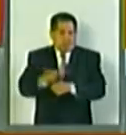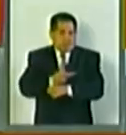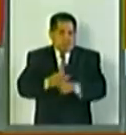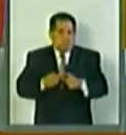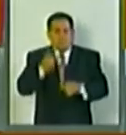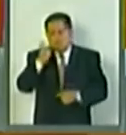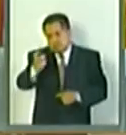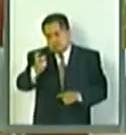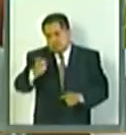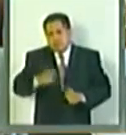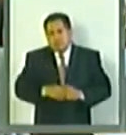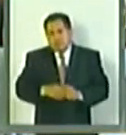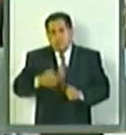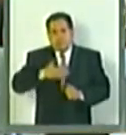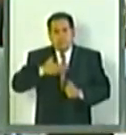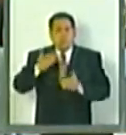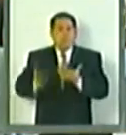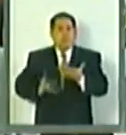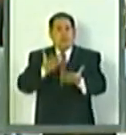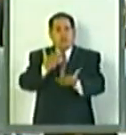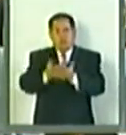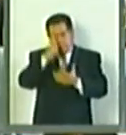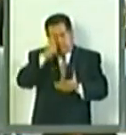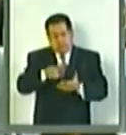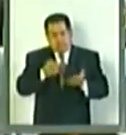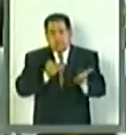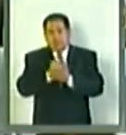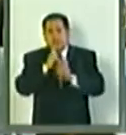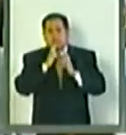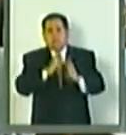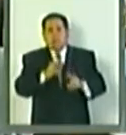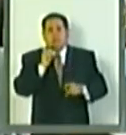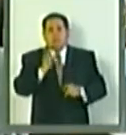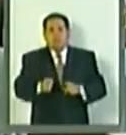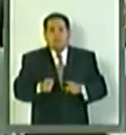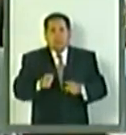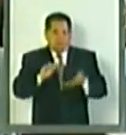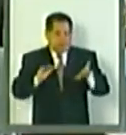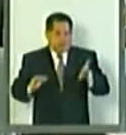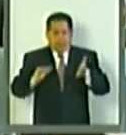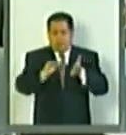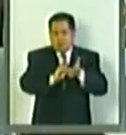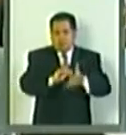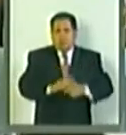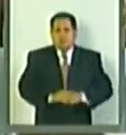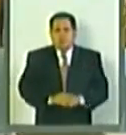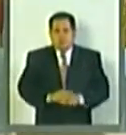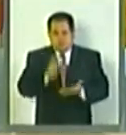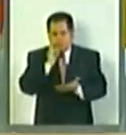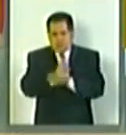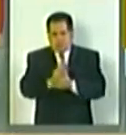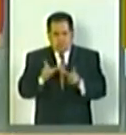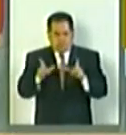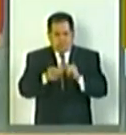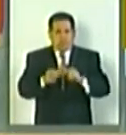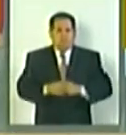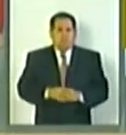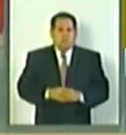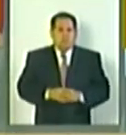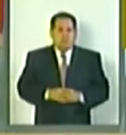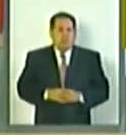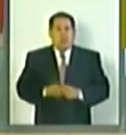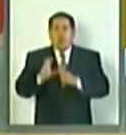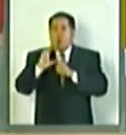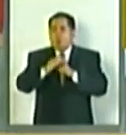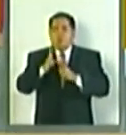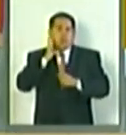Por lo tanto, mi propuesta para este resolutivo es la siguiente. Único, la